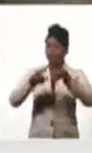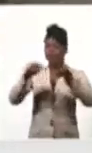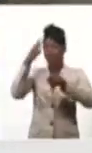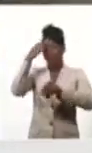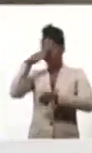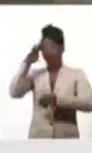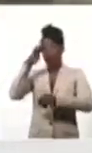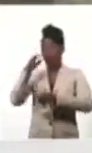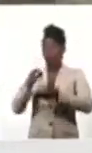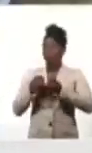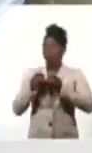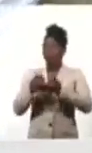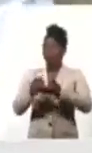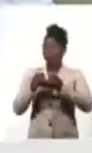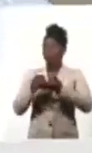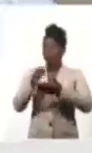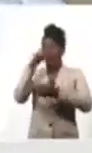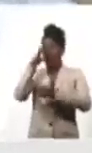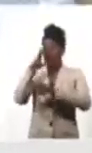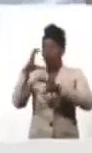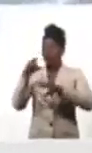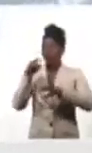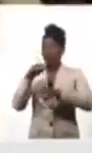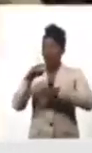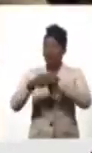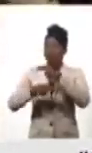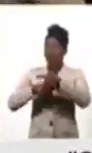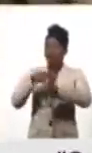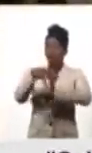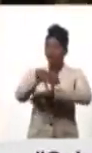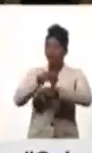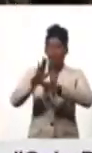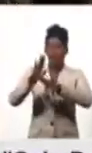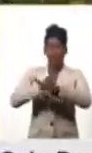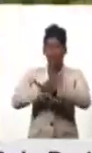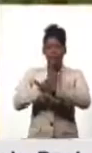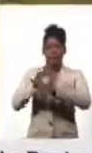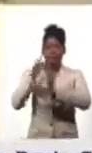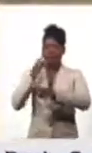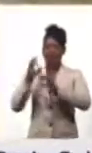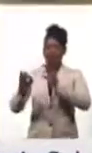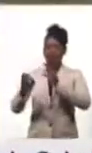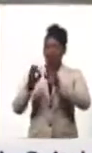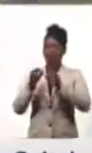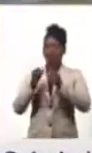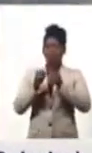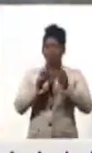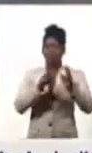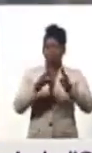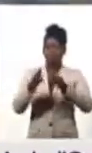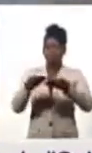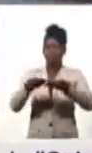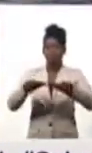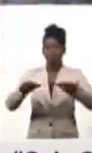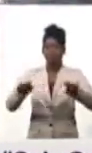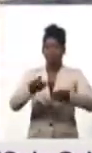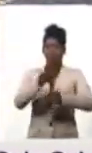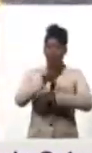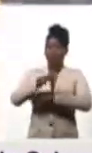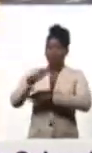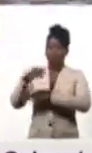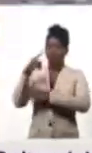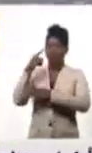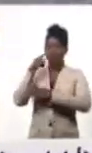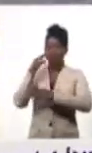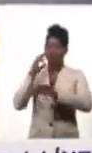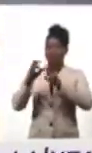contribuciones científicas para la conservación de especies endémicas, investigaciones sobre los ecosistemas marino-costeros y un amplio